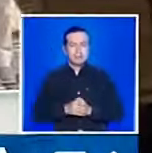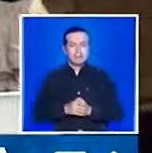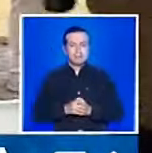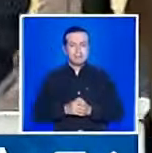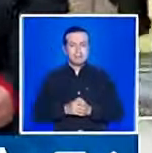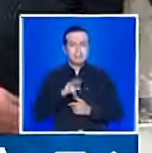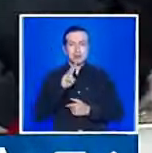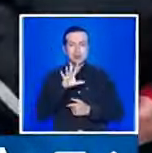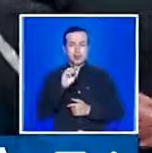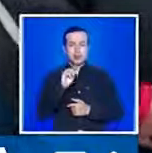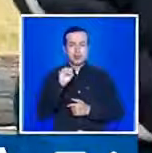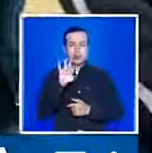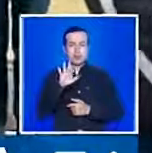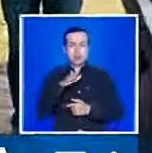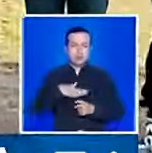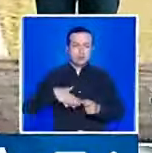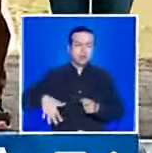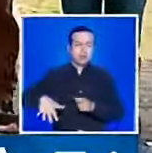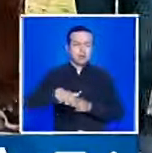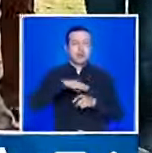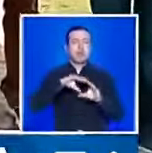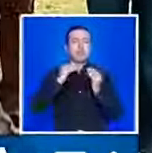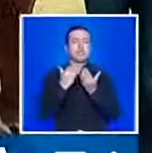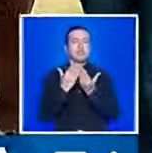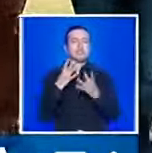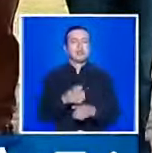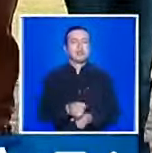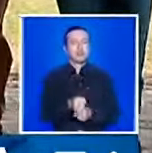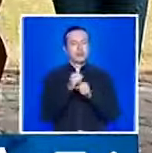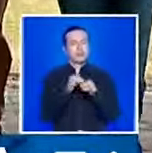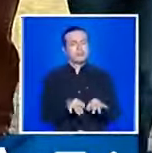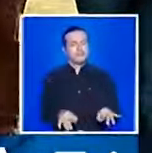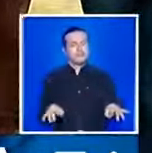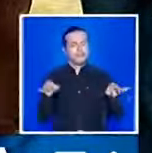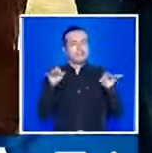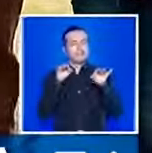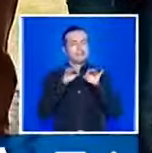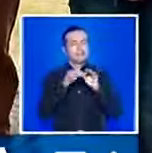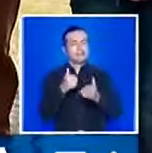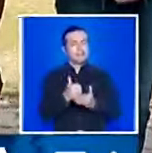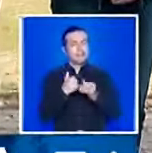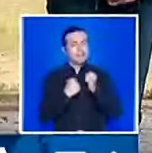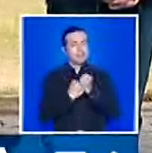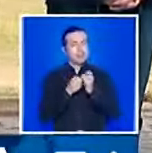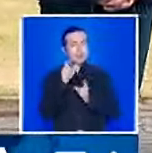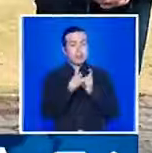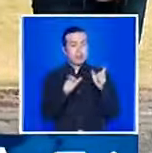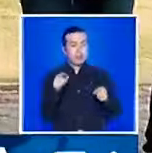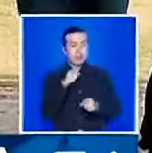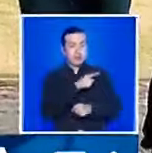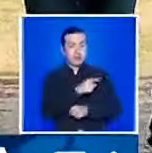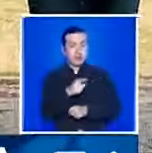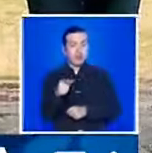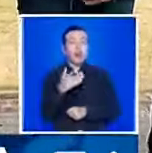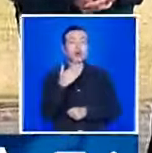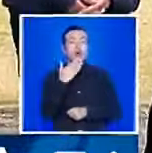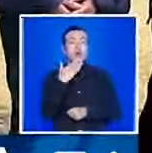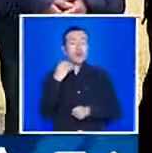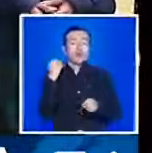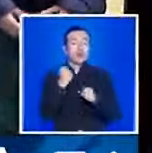150 metros a la redonda. Sí, ¿no? El Comité de Seguridad es una organización muy importante porque nos ayuda a que los vecinos también entiendan cómo funcionar, cómo